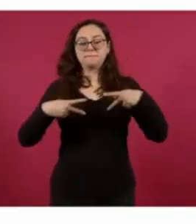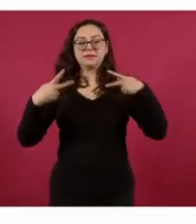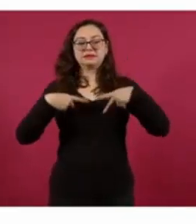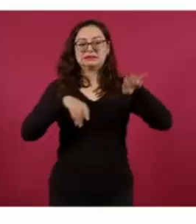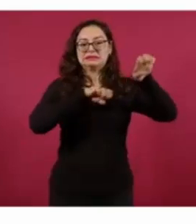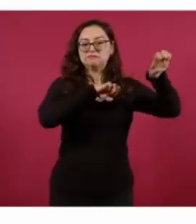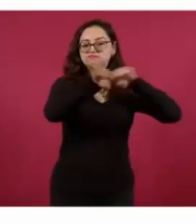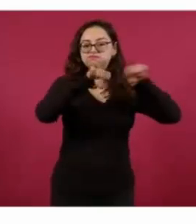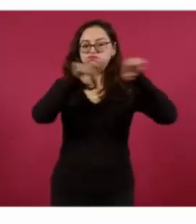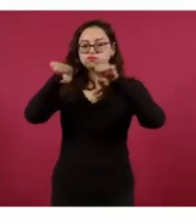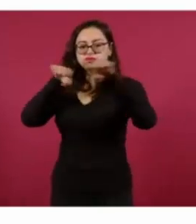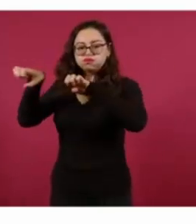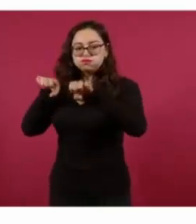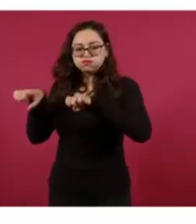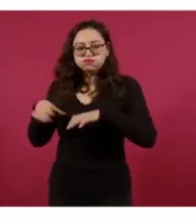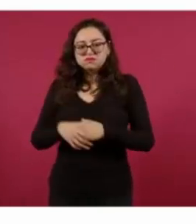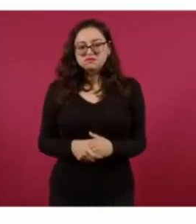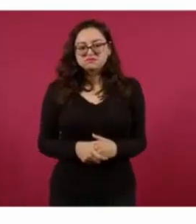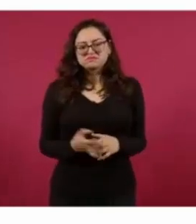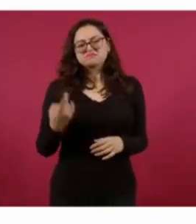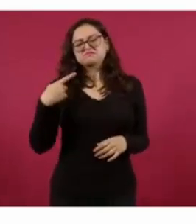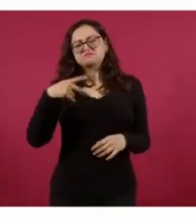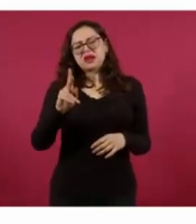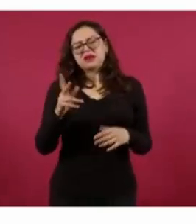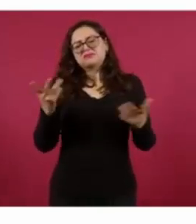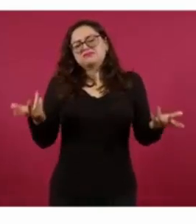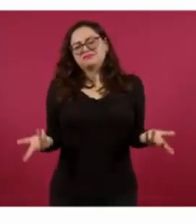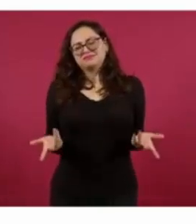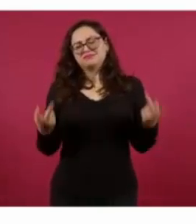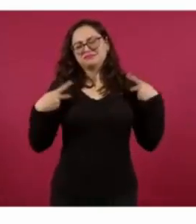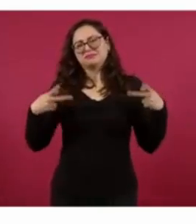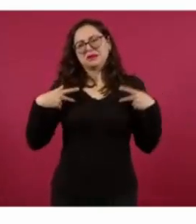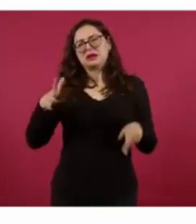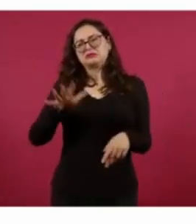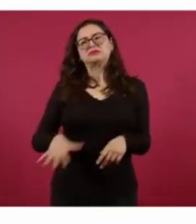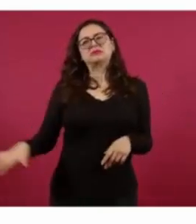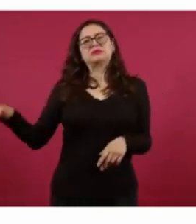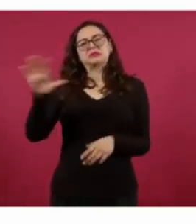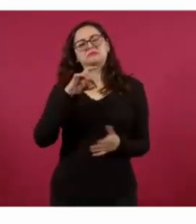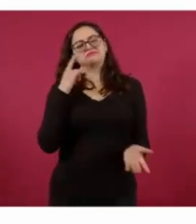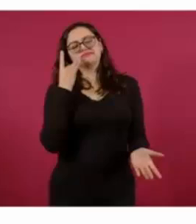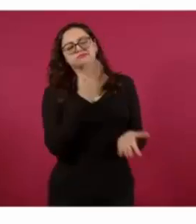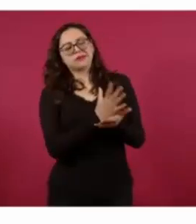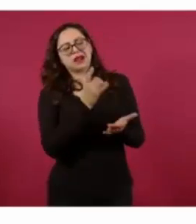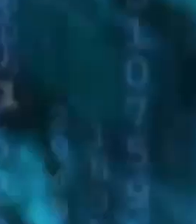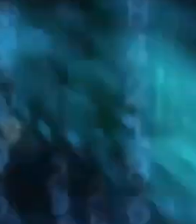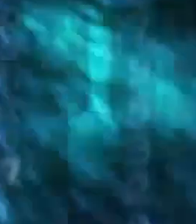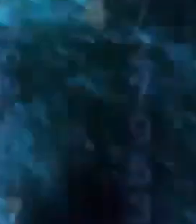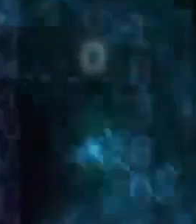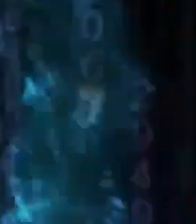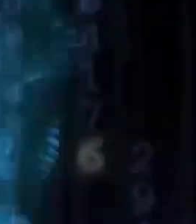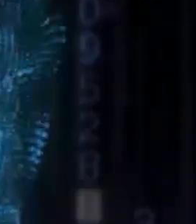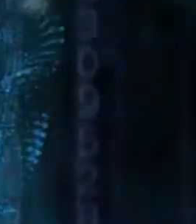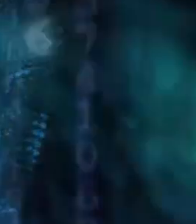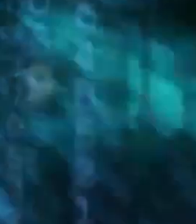bueno, también eso ya no les funciona y es en detrimento de su reputación.